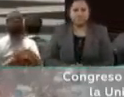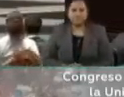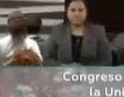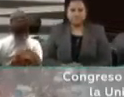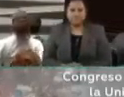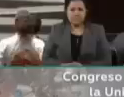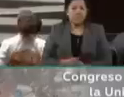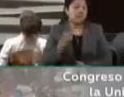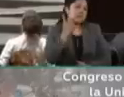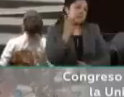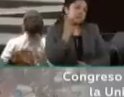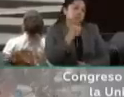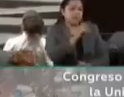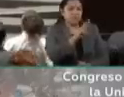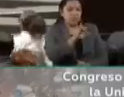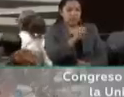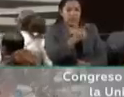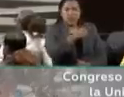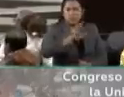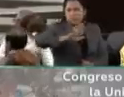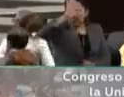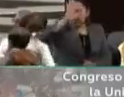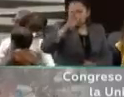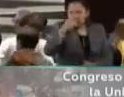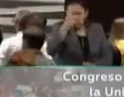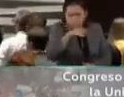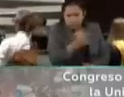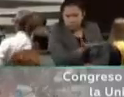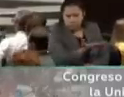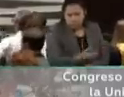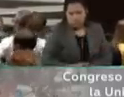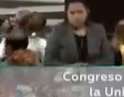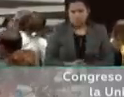Diputado Federico Dorin, ¿con qué objeto?